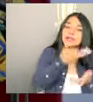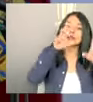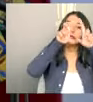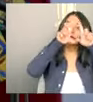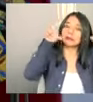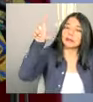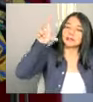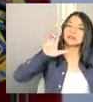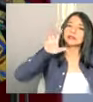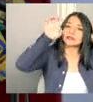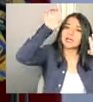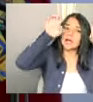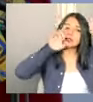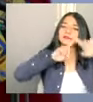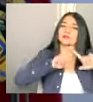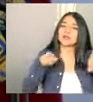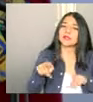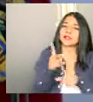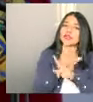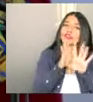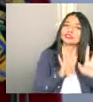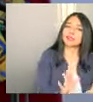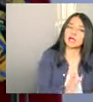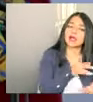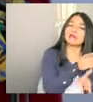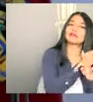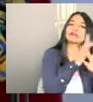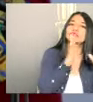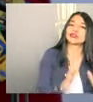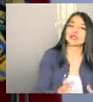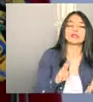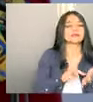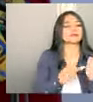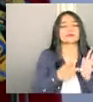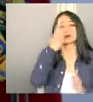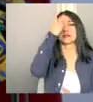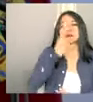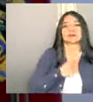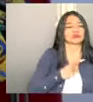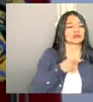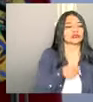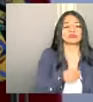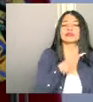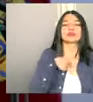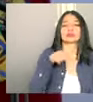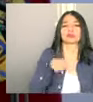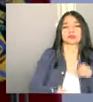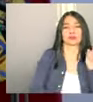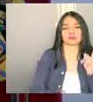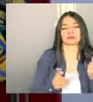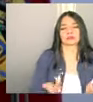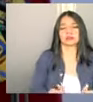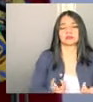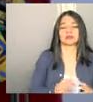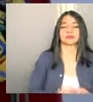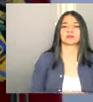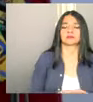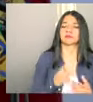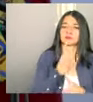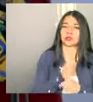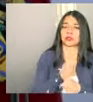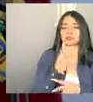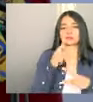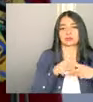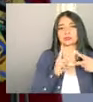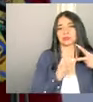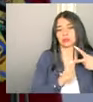lineamientos políticos a las empresas, ¿esto acaso no les hace juez y parte de un potencial proceso de fiscalización? Y entonces ahí están dos